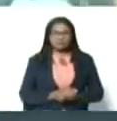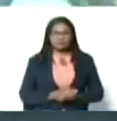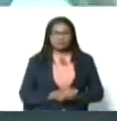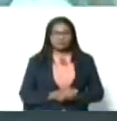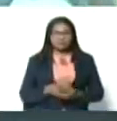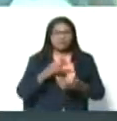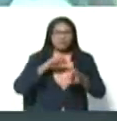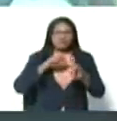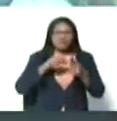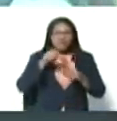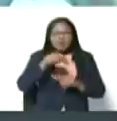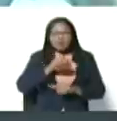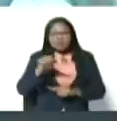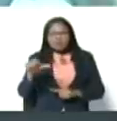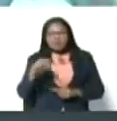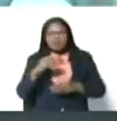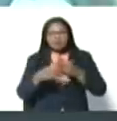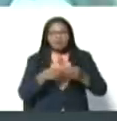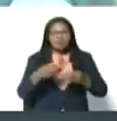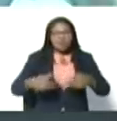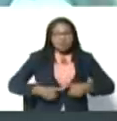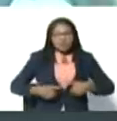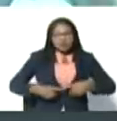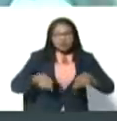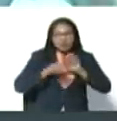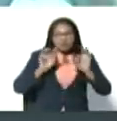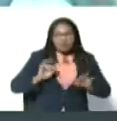Entonces, esta semana, hagamos el esfuerzo.